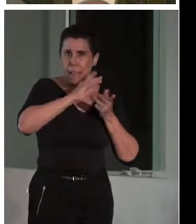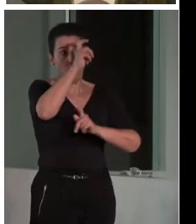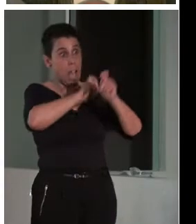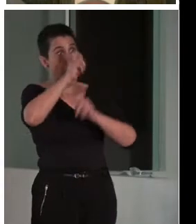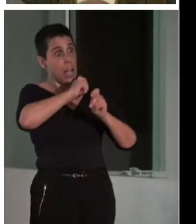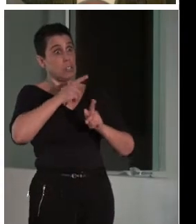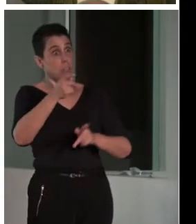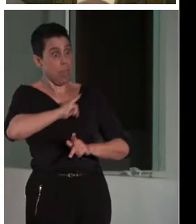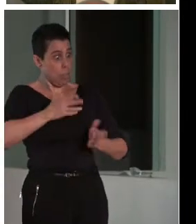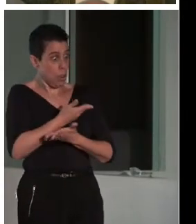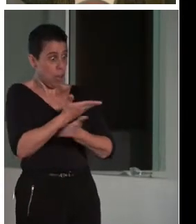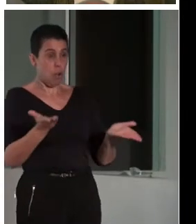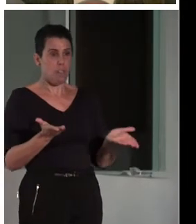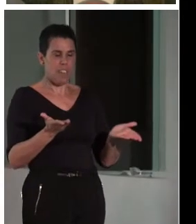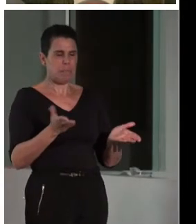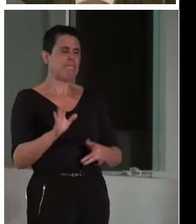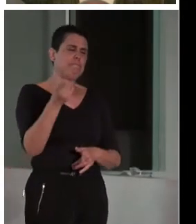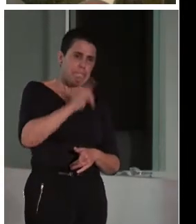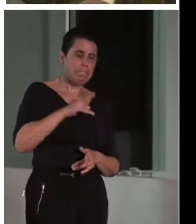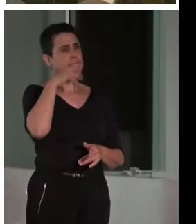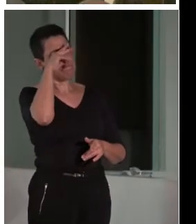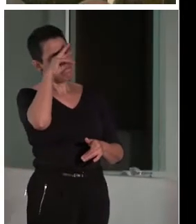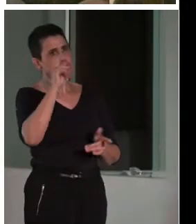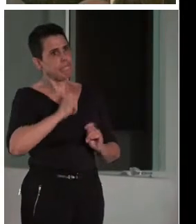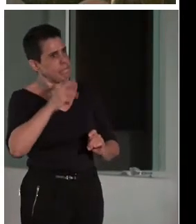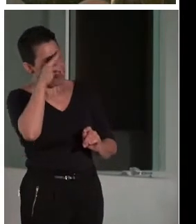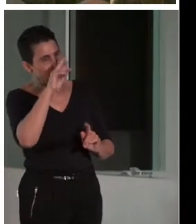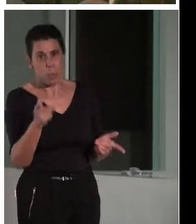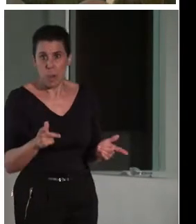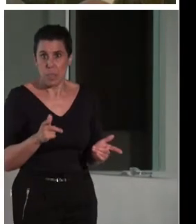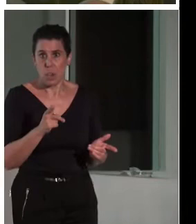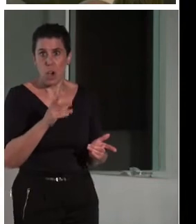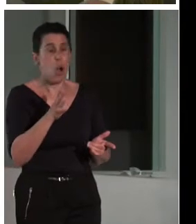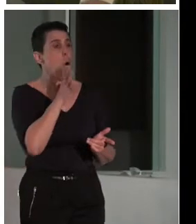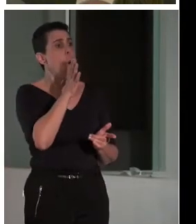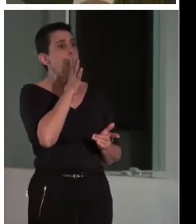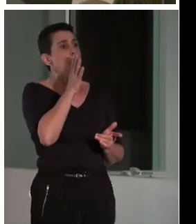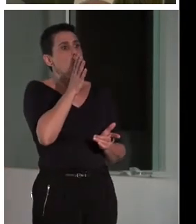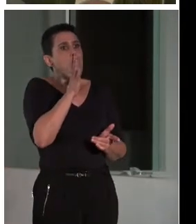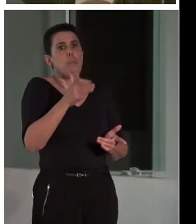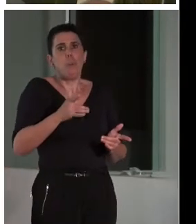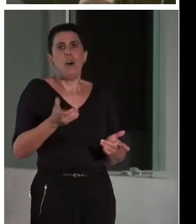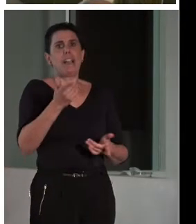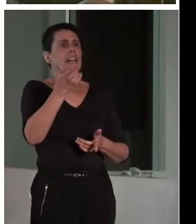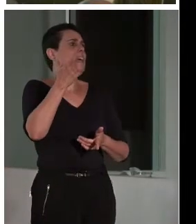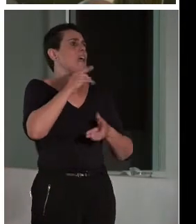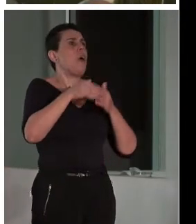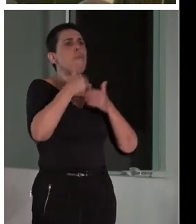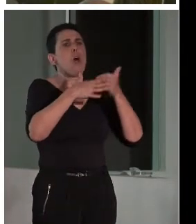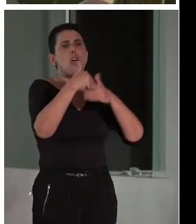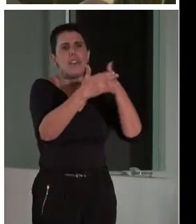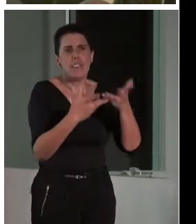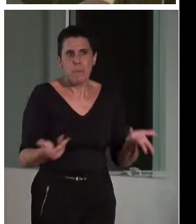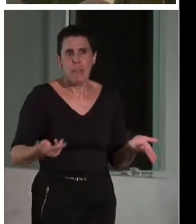también nos preocupa y nos preocupa tremendamente incluso en la manera en que nosotros estamos enfrentando los expedientes los procedimientos y la